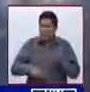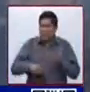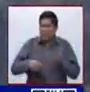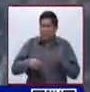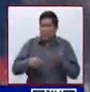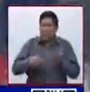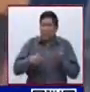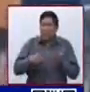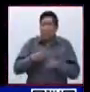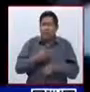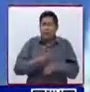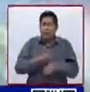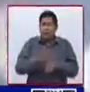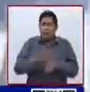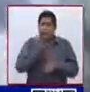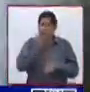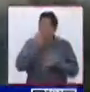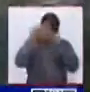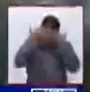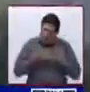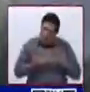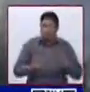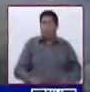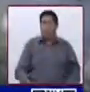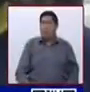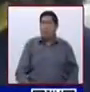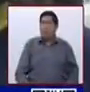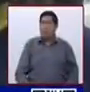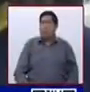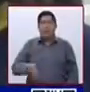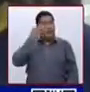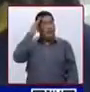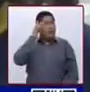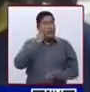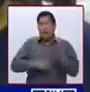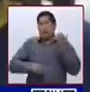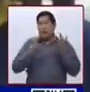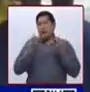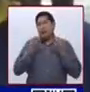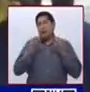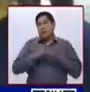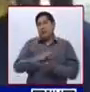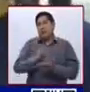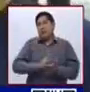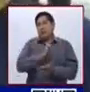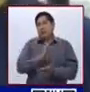casas. Ha pasado algo realmente muy lamentable. No sé qué quieren en la U, la verdad.